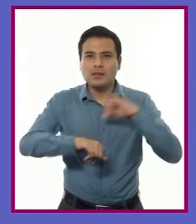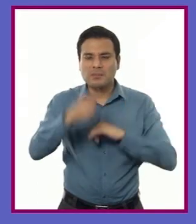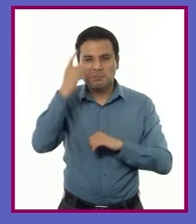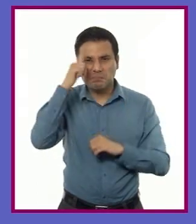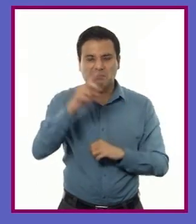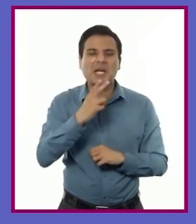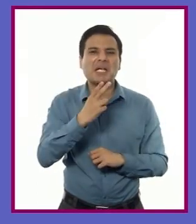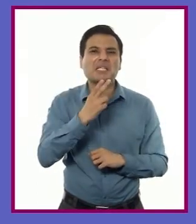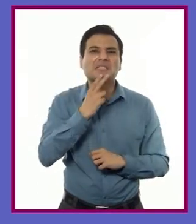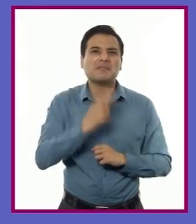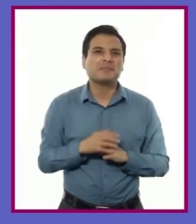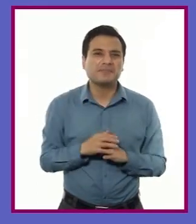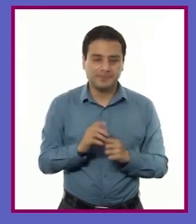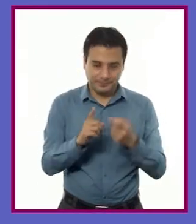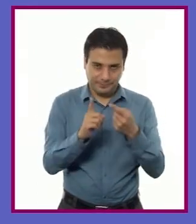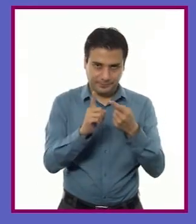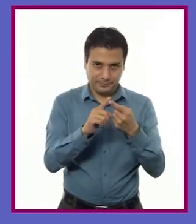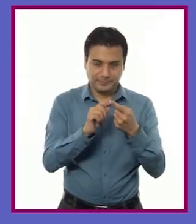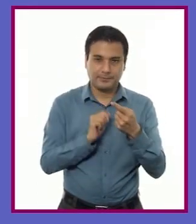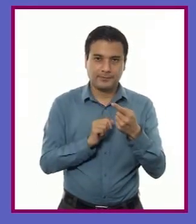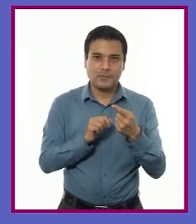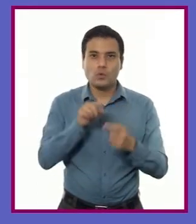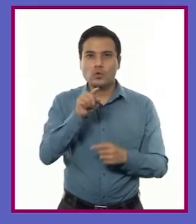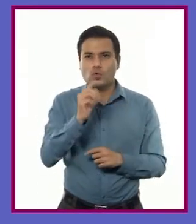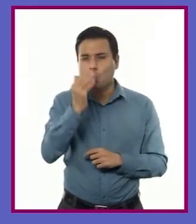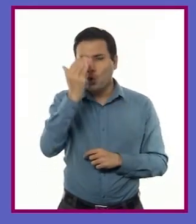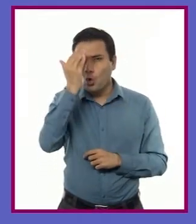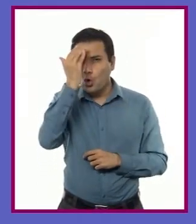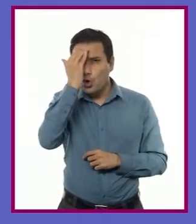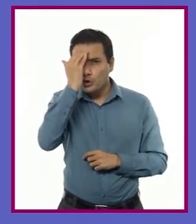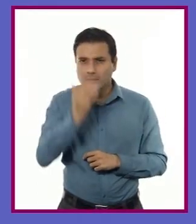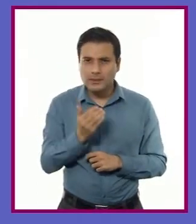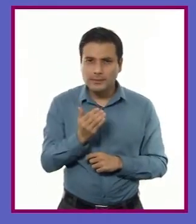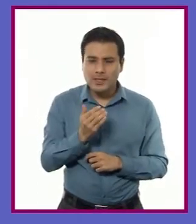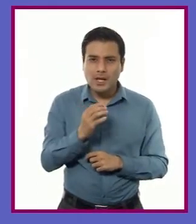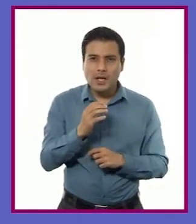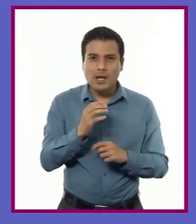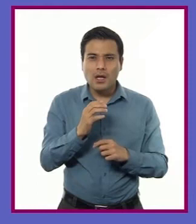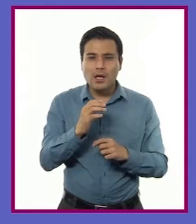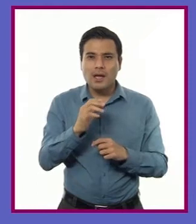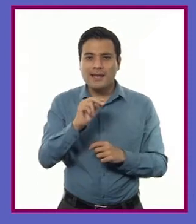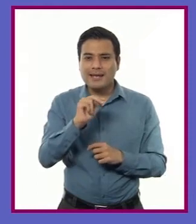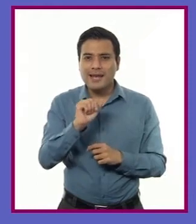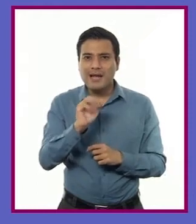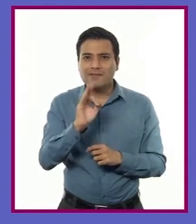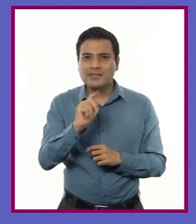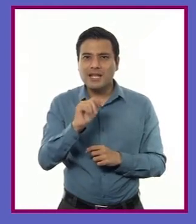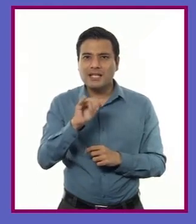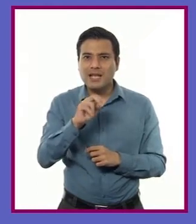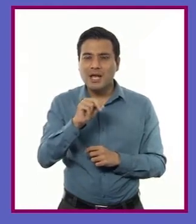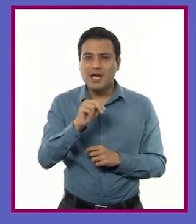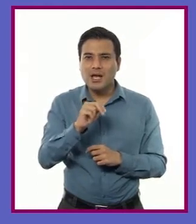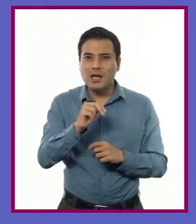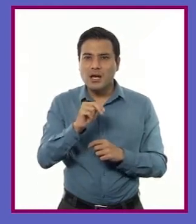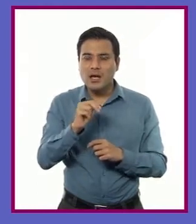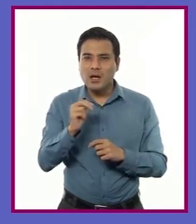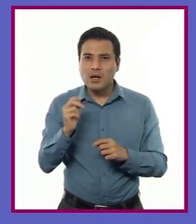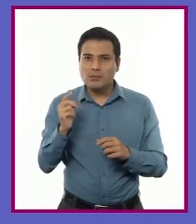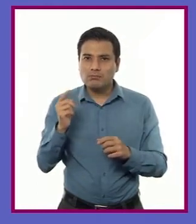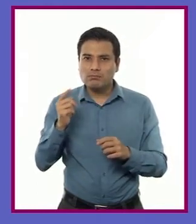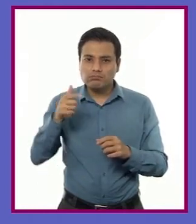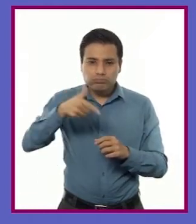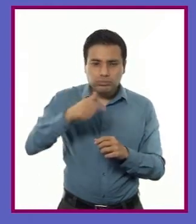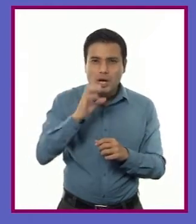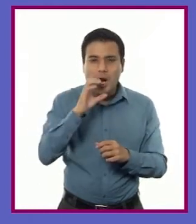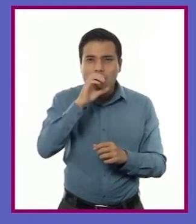son: inciso A, conocer lo que sucede cuando aplicamos calor a la naftalina. Inciso B, conocer el fenómeno